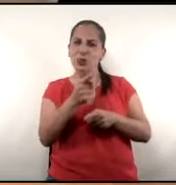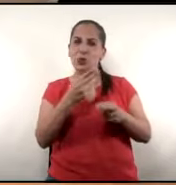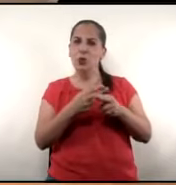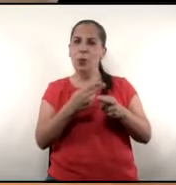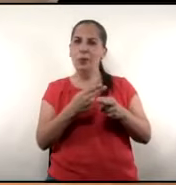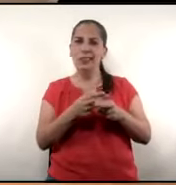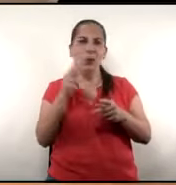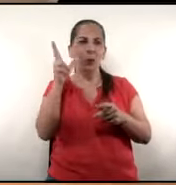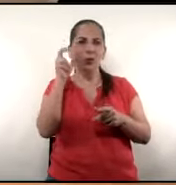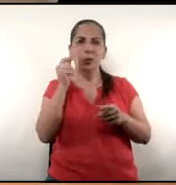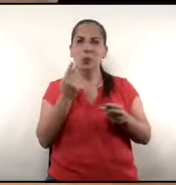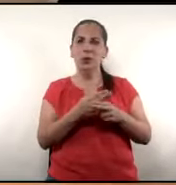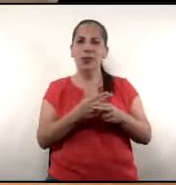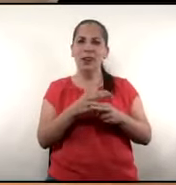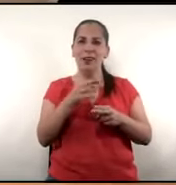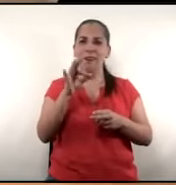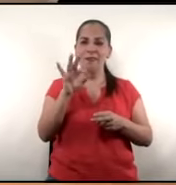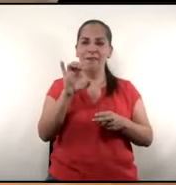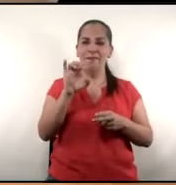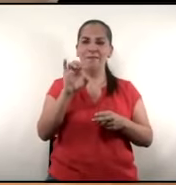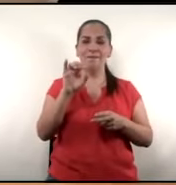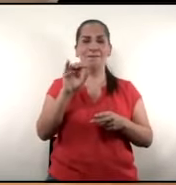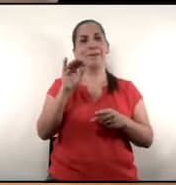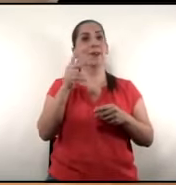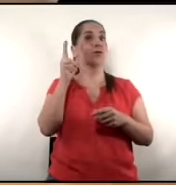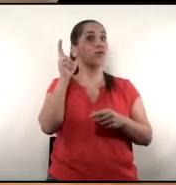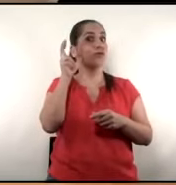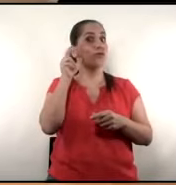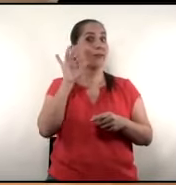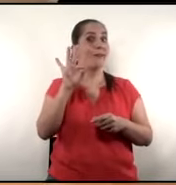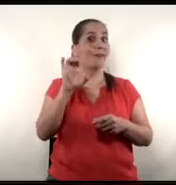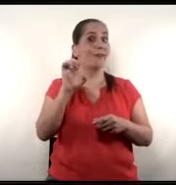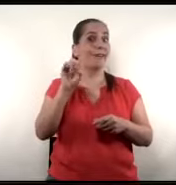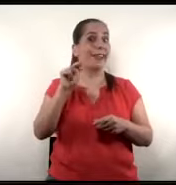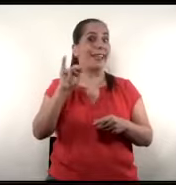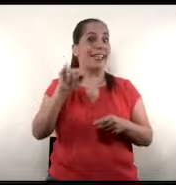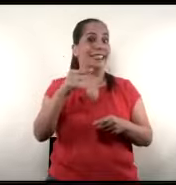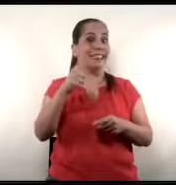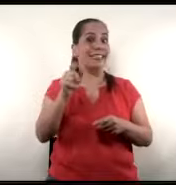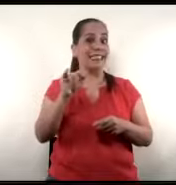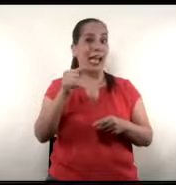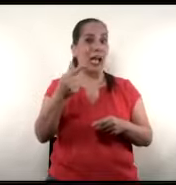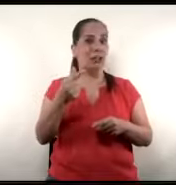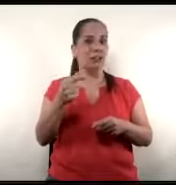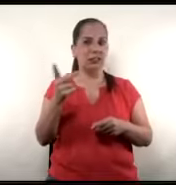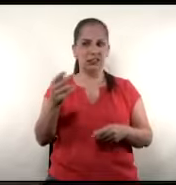Feinzak. Feinzak. Perfecto. No es fácil. No, no es un apellido fácil.